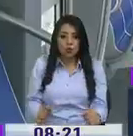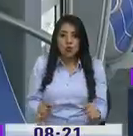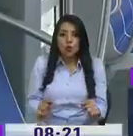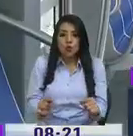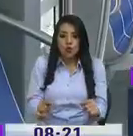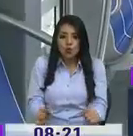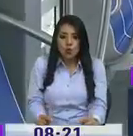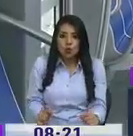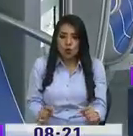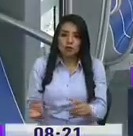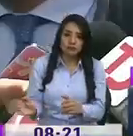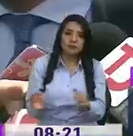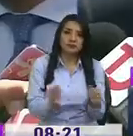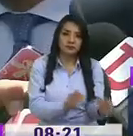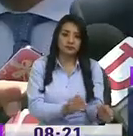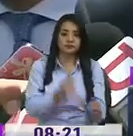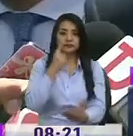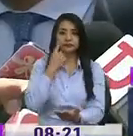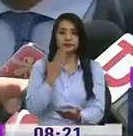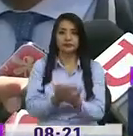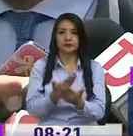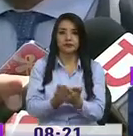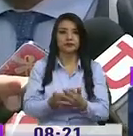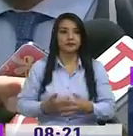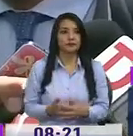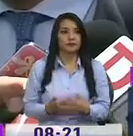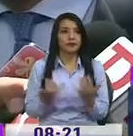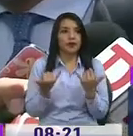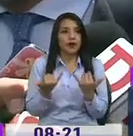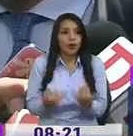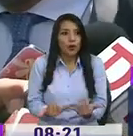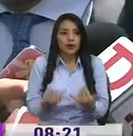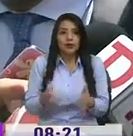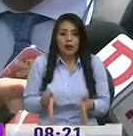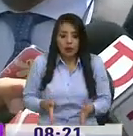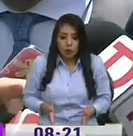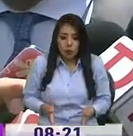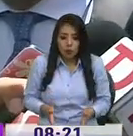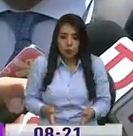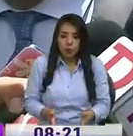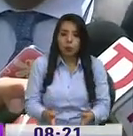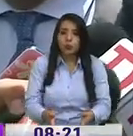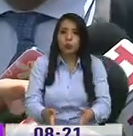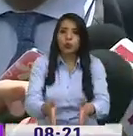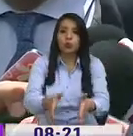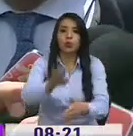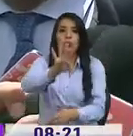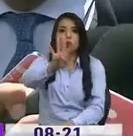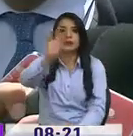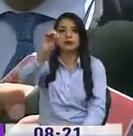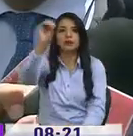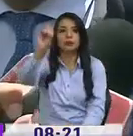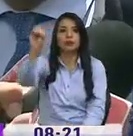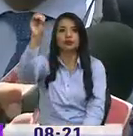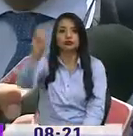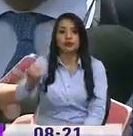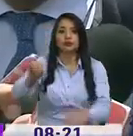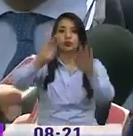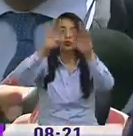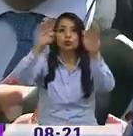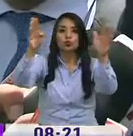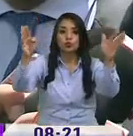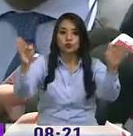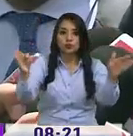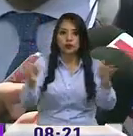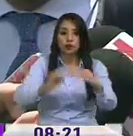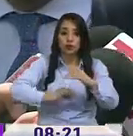pasar a otras pruebas. Y al momento hemos instalado rieles en un 45% del túnel. Una vez que concluyamos